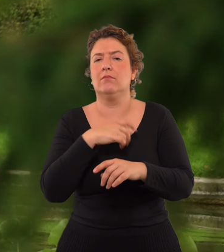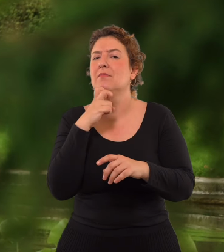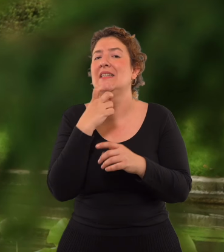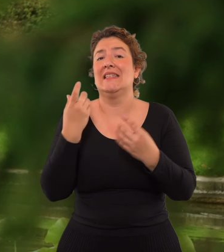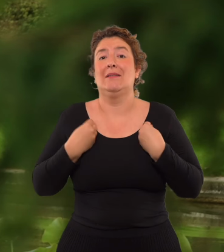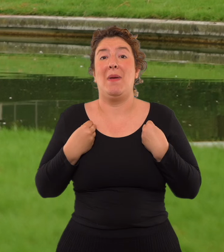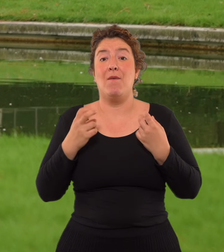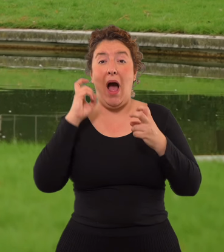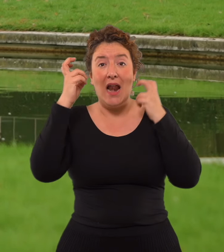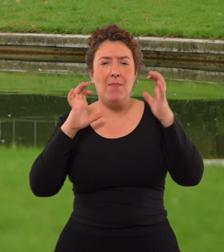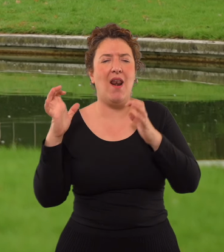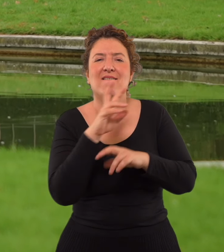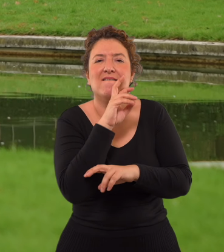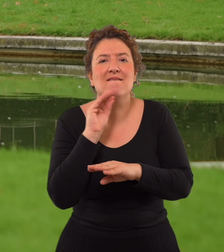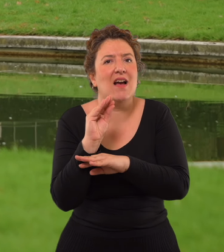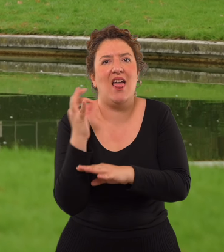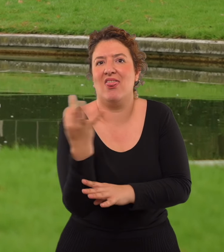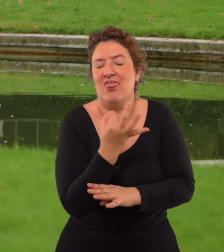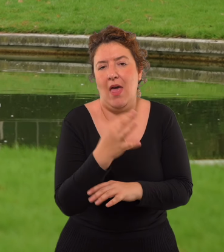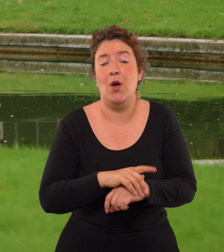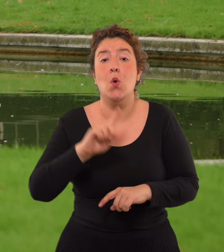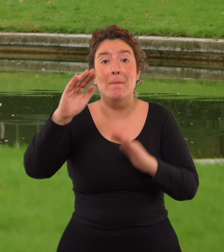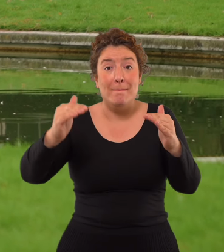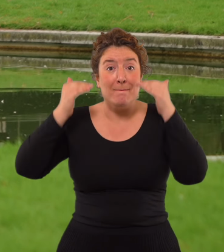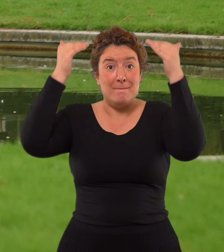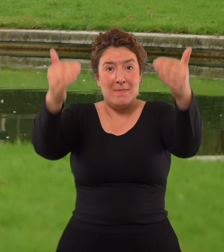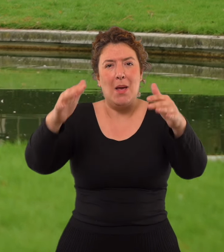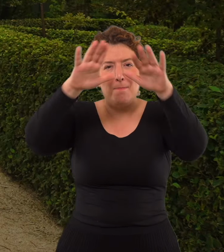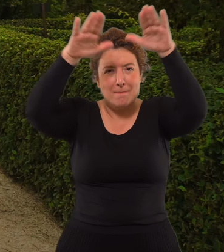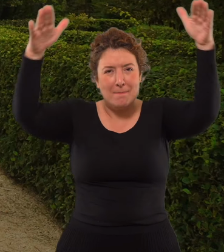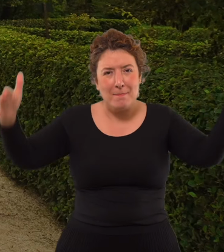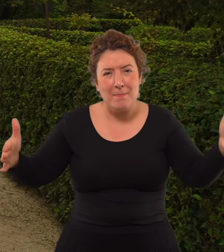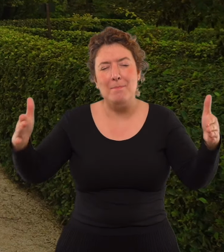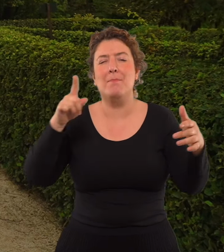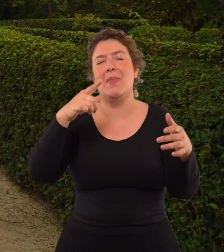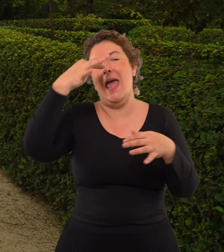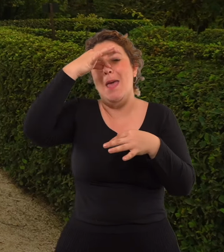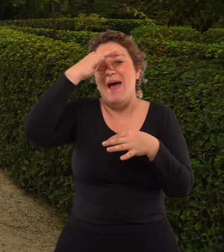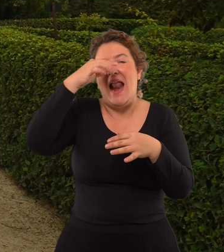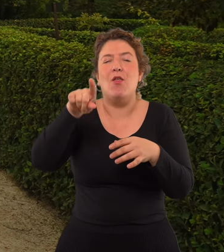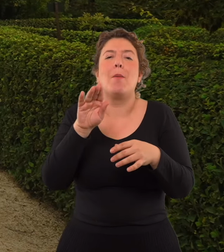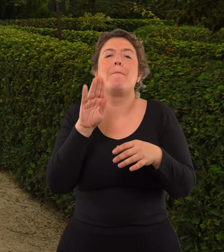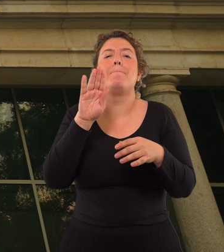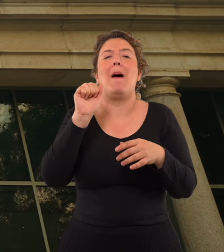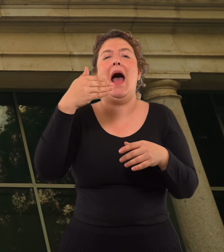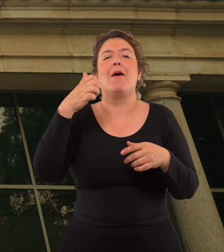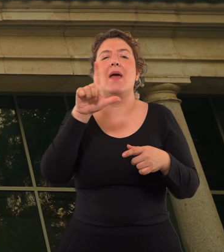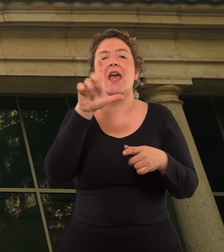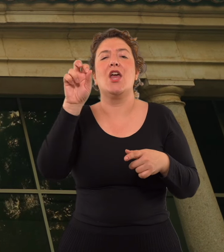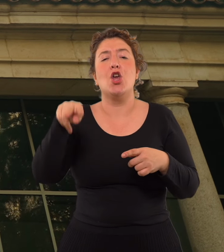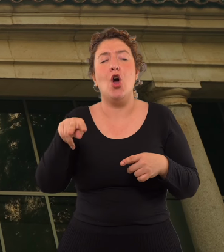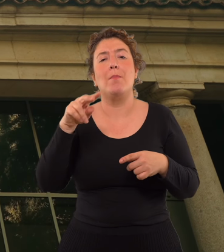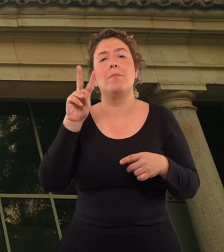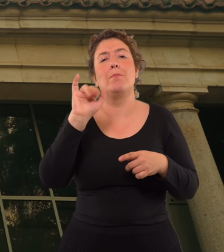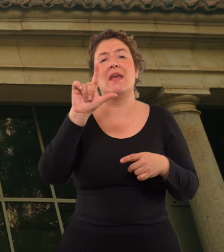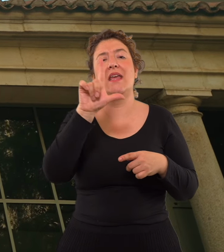los seres vivos. Justo detrás se sitúa el pabellón Villanueva, construido en origen como invernadero y que albergó la cátedra de